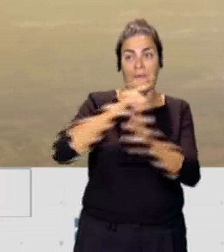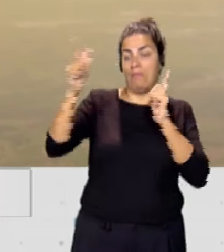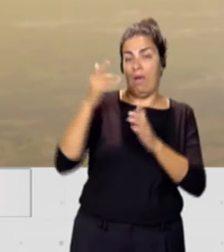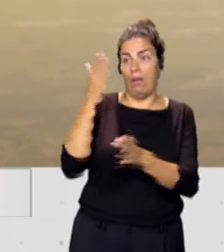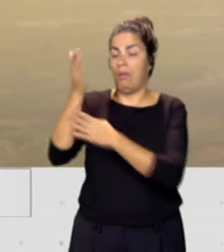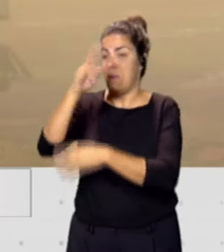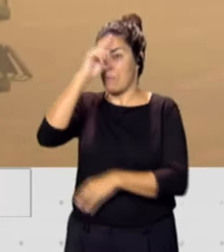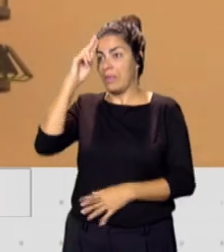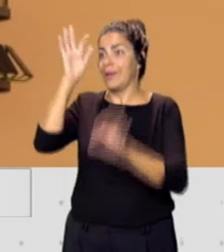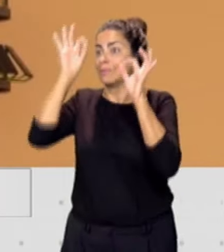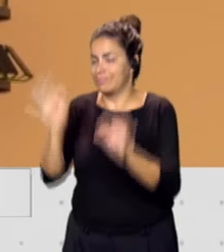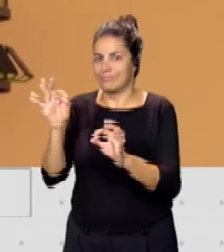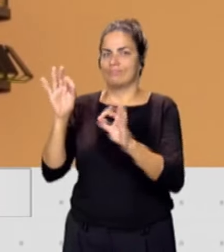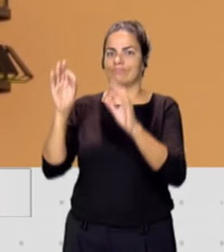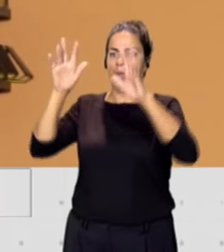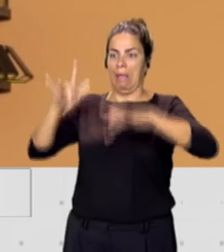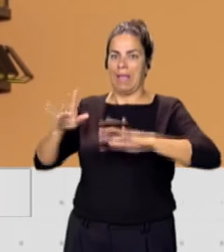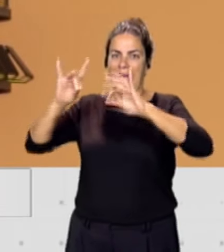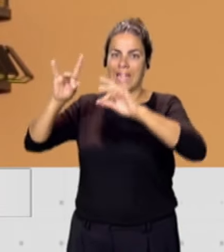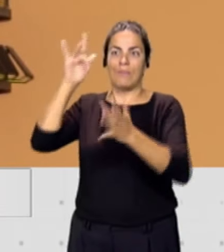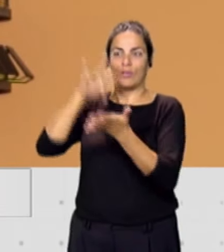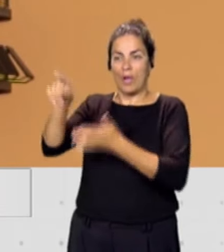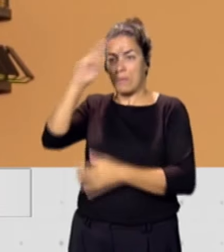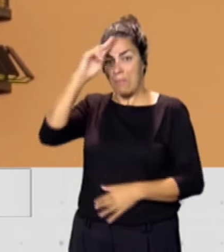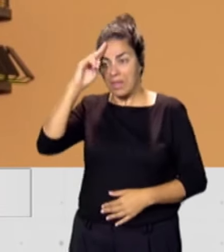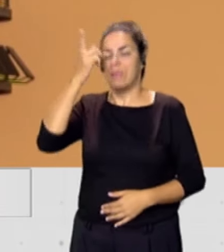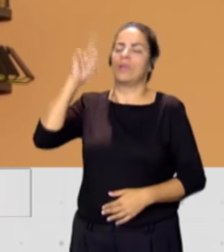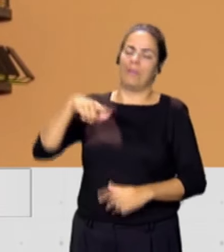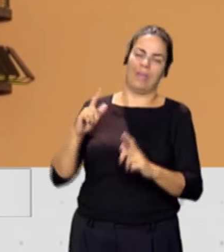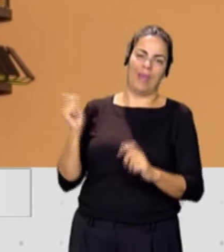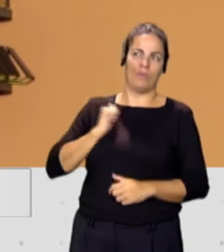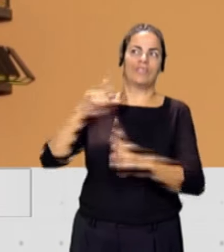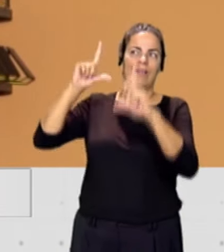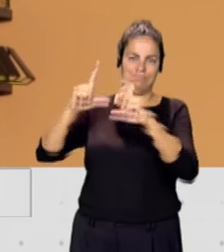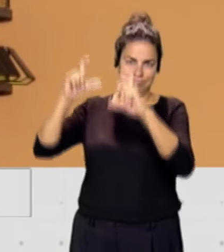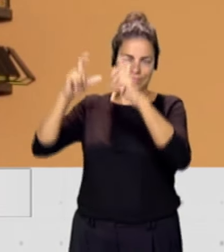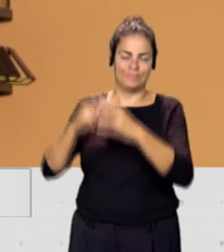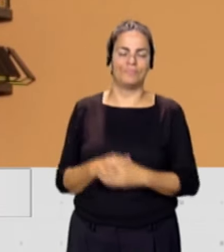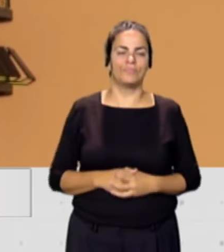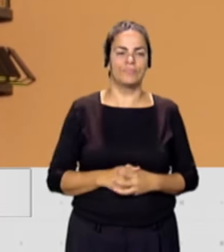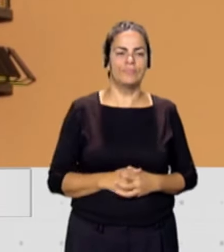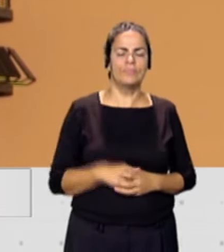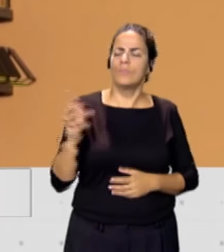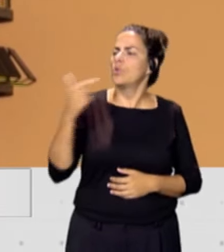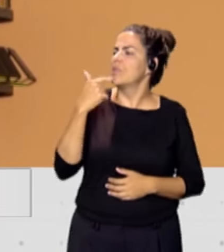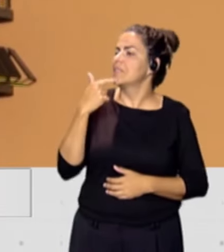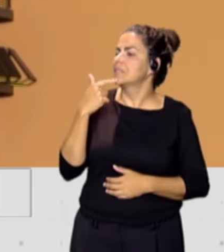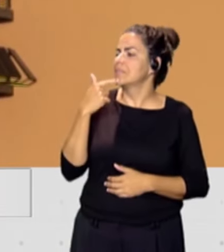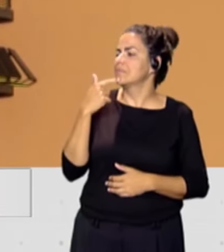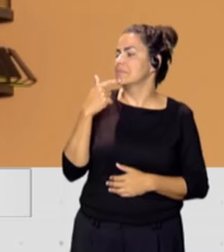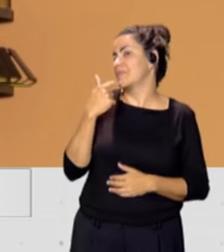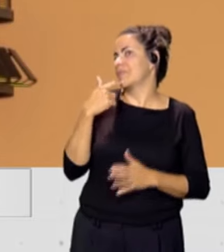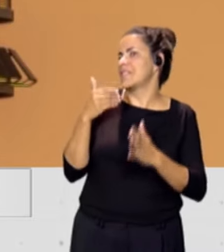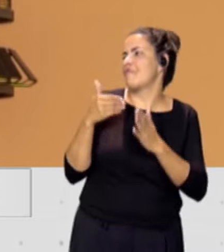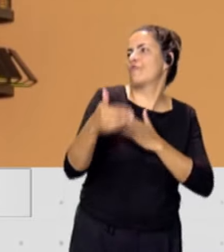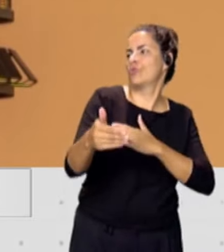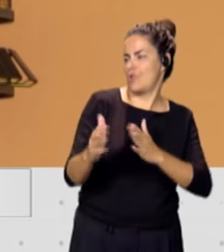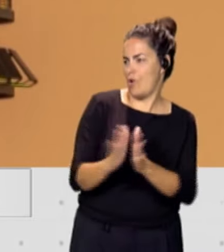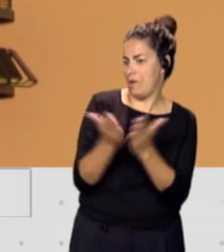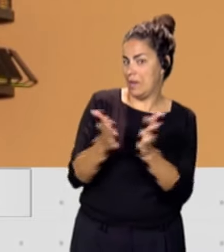Vero la encontré en Madrid Bueno pues aproveché para fotografiarla también en Madrid hablas de un futuro libro un futuro libro que que está en